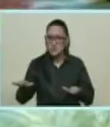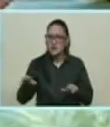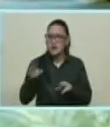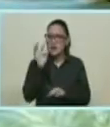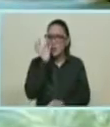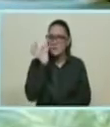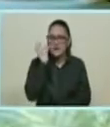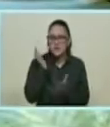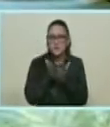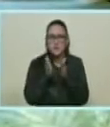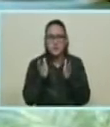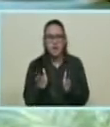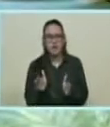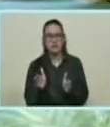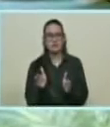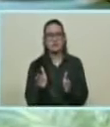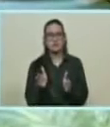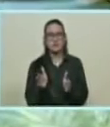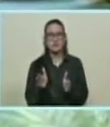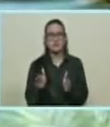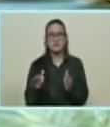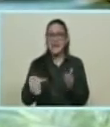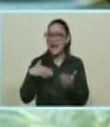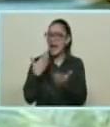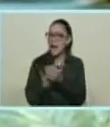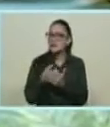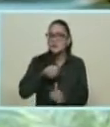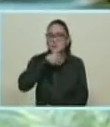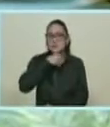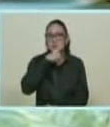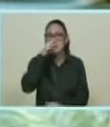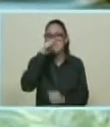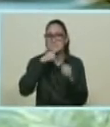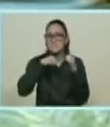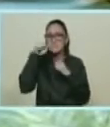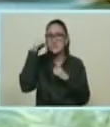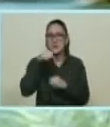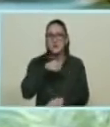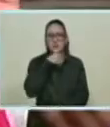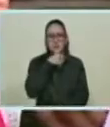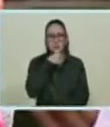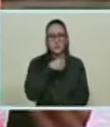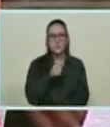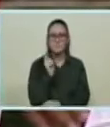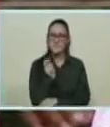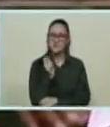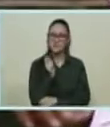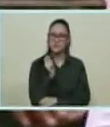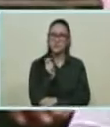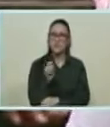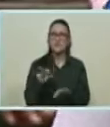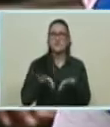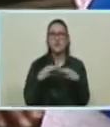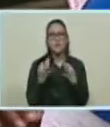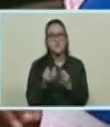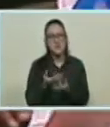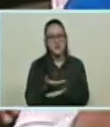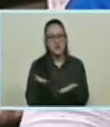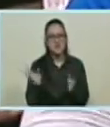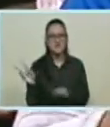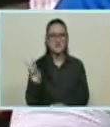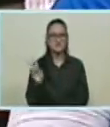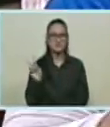niñas, estudiantes, hasta los pensionados, nuestros viejitos, la familia